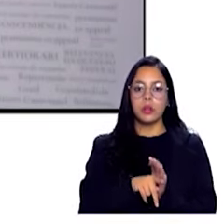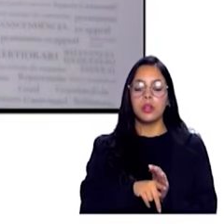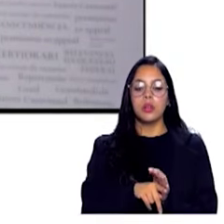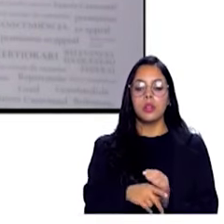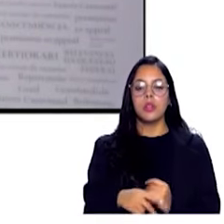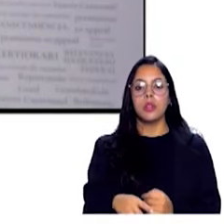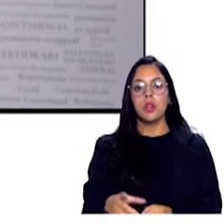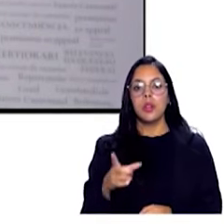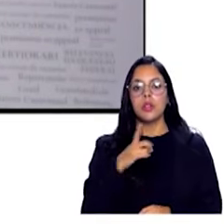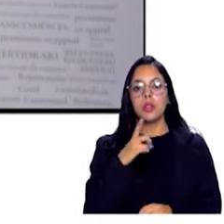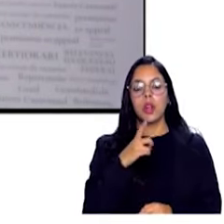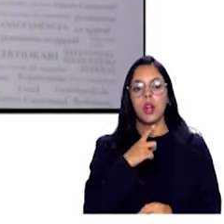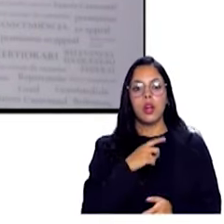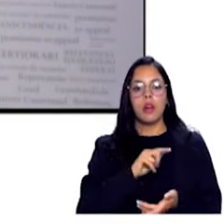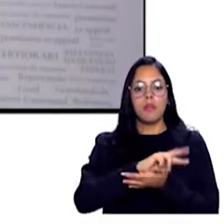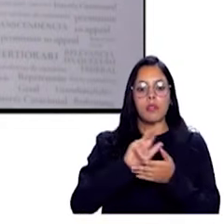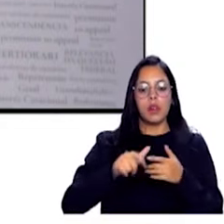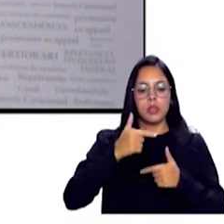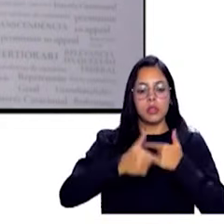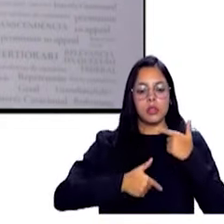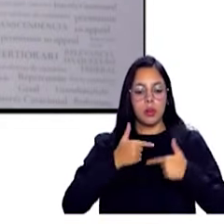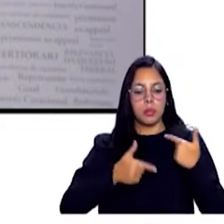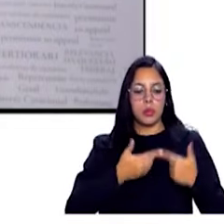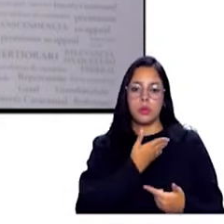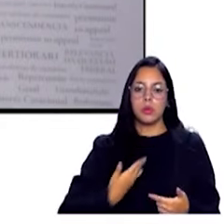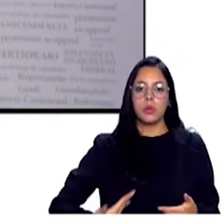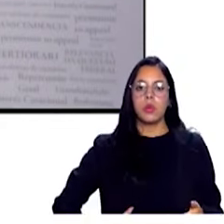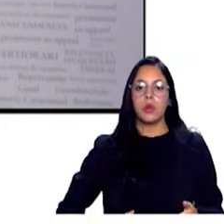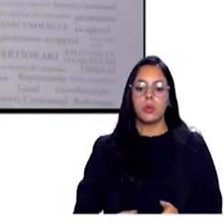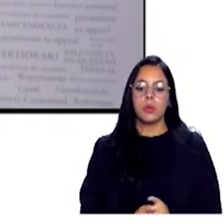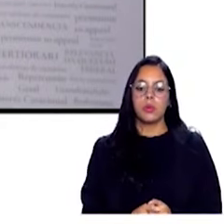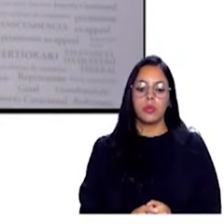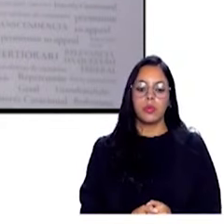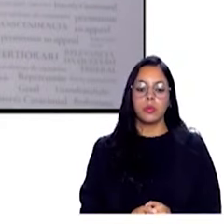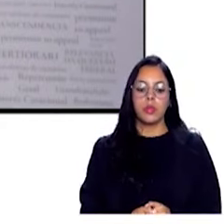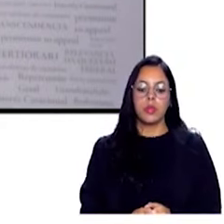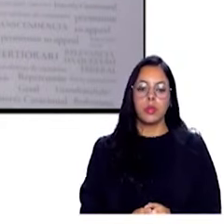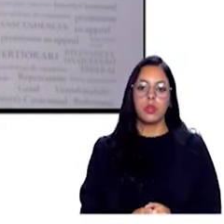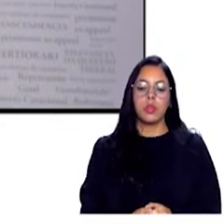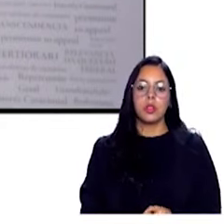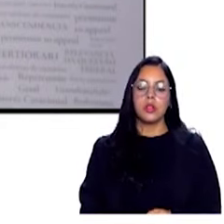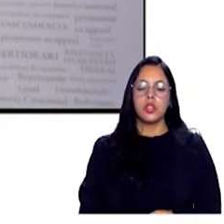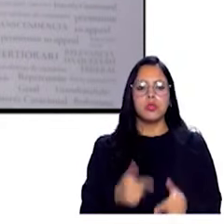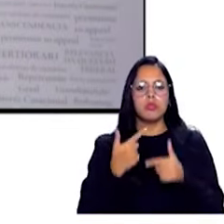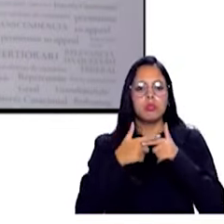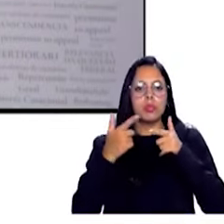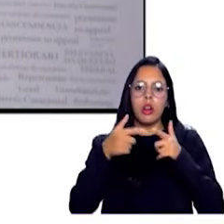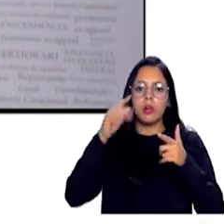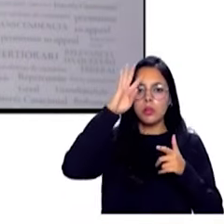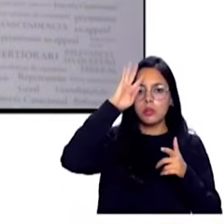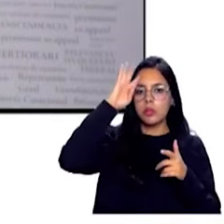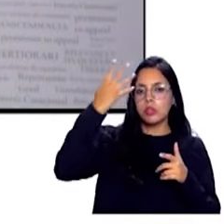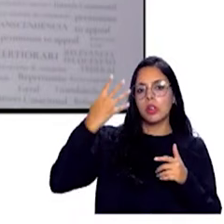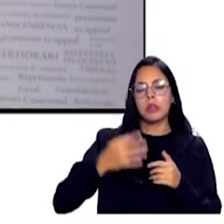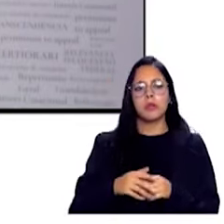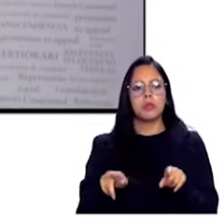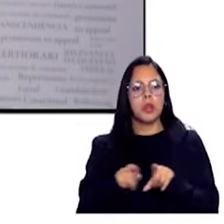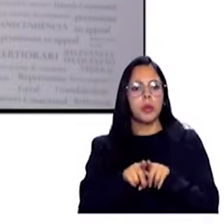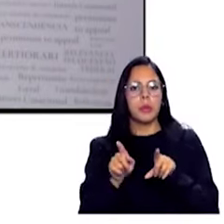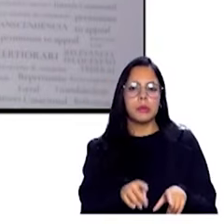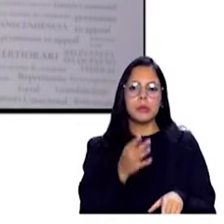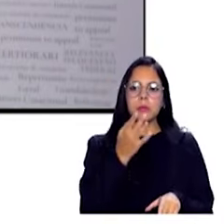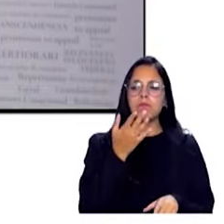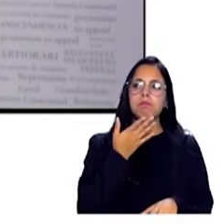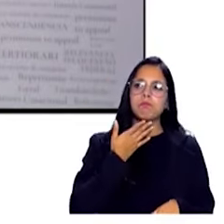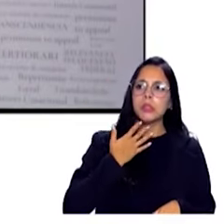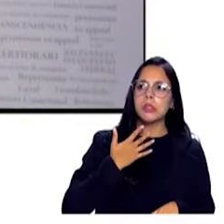el de resolver los conflictos que Son planteados conflicto de intereses que pueden plantearse entre las partes